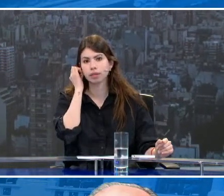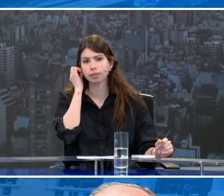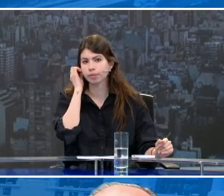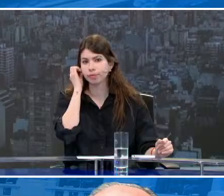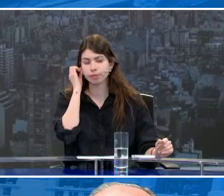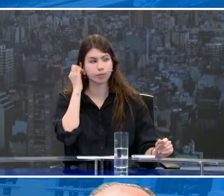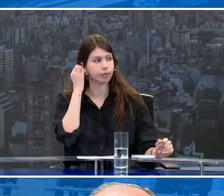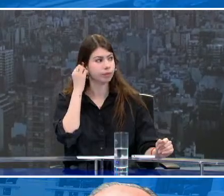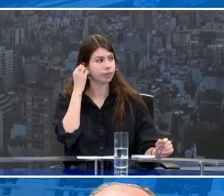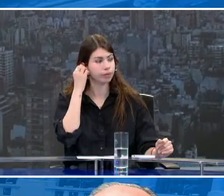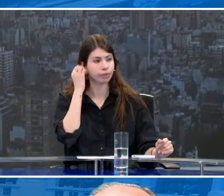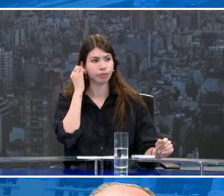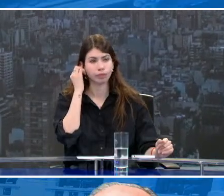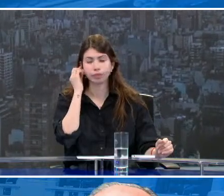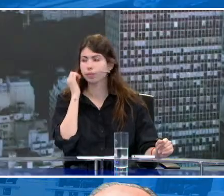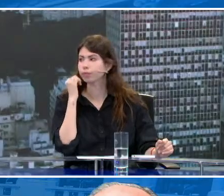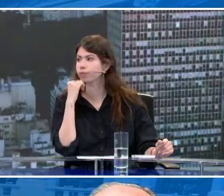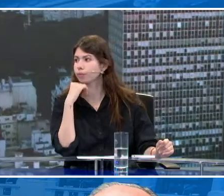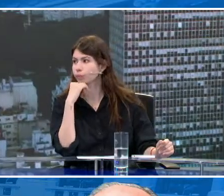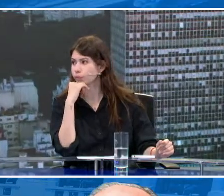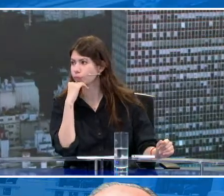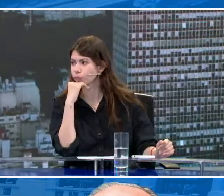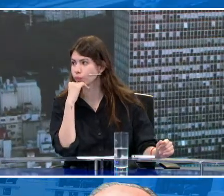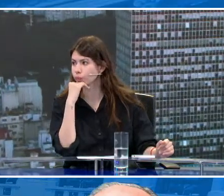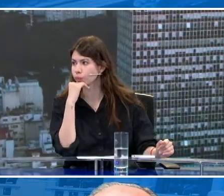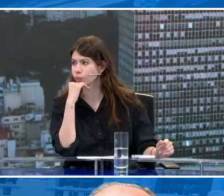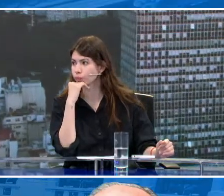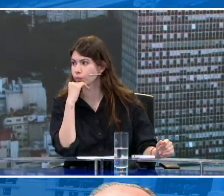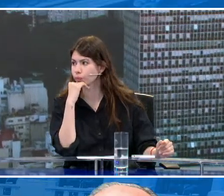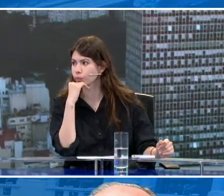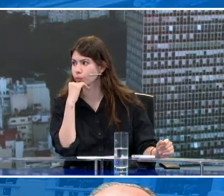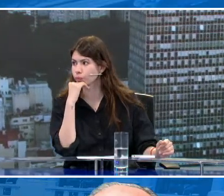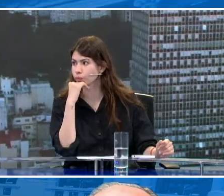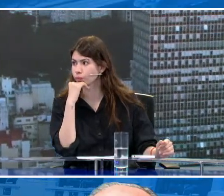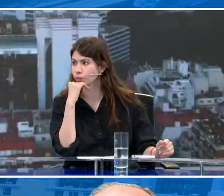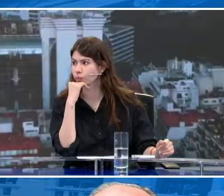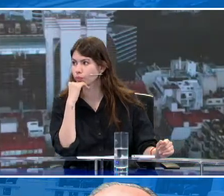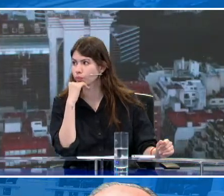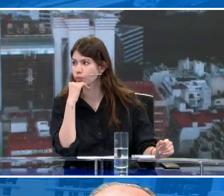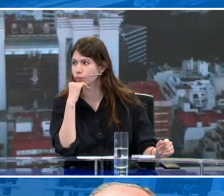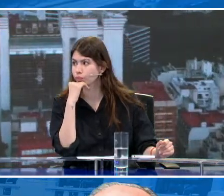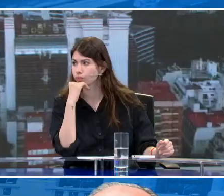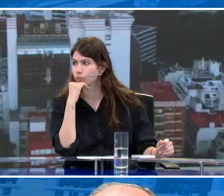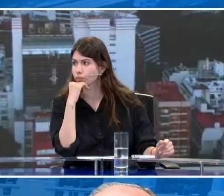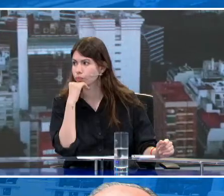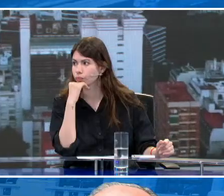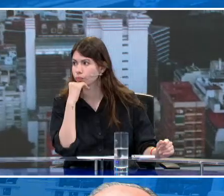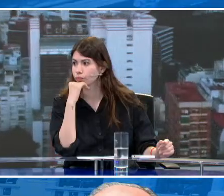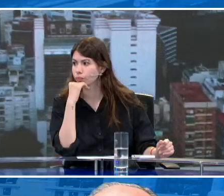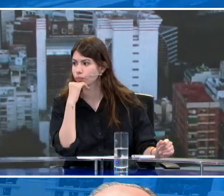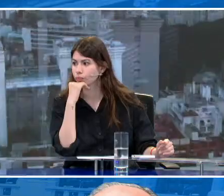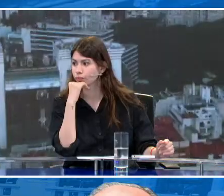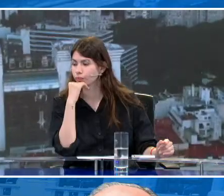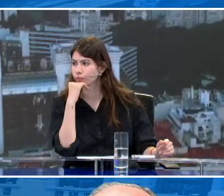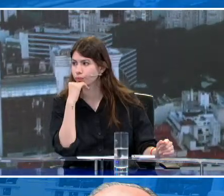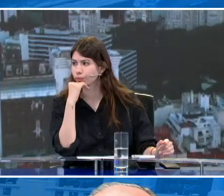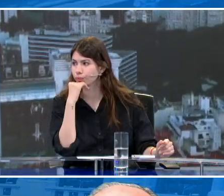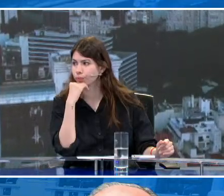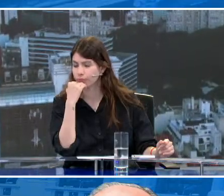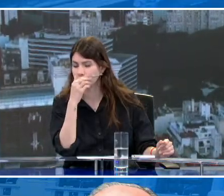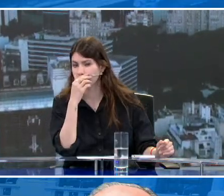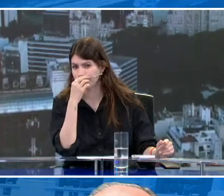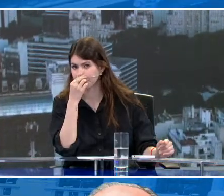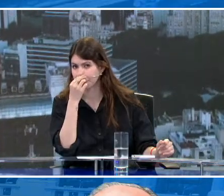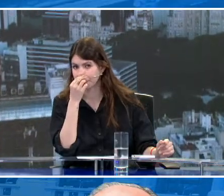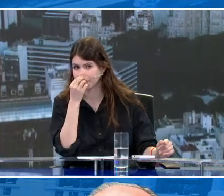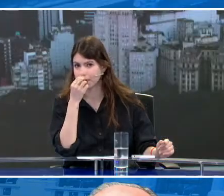las empresas a la Cámara que quiso eliminar Sturzenegger y que hizo la Cámara Argentina de Comercio, puso una cautelar y anuló o frenó lo